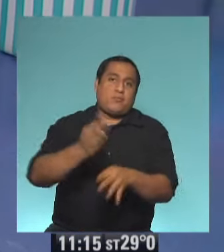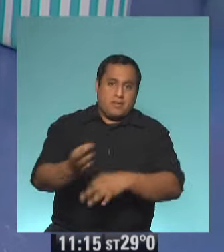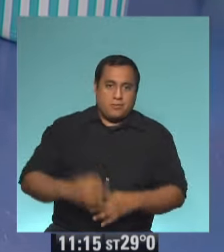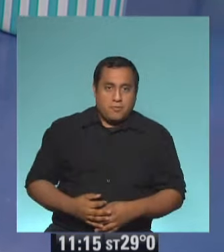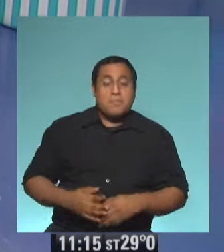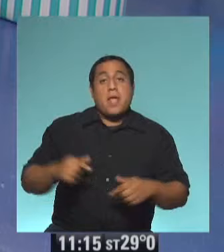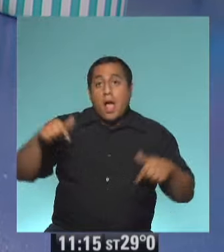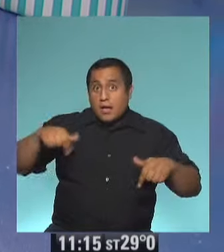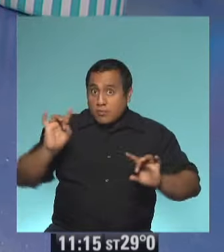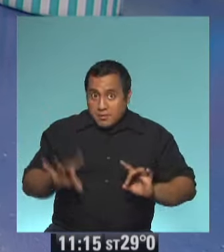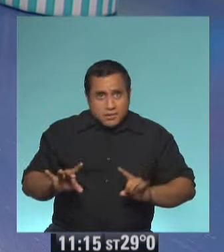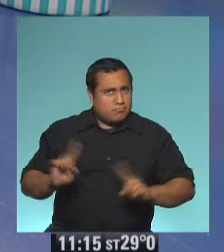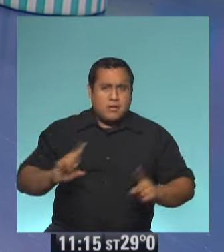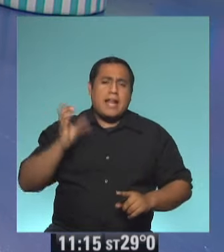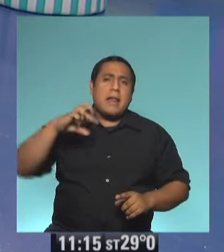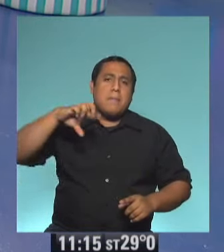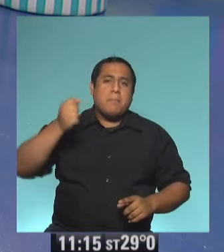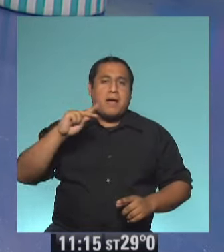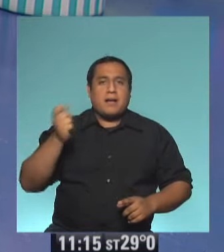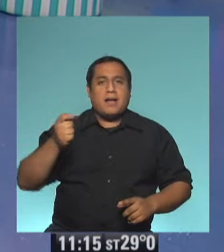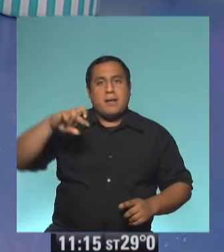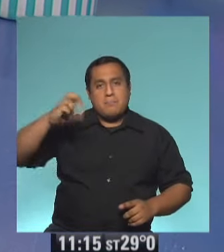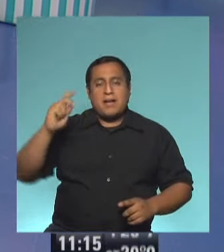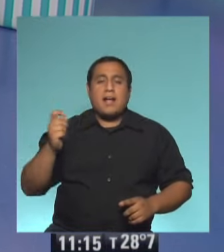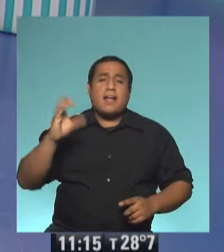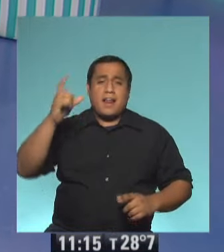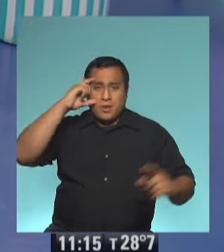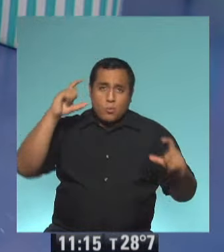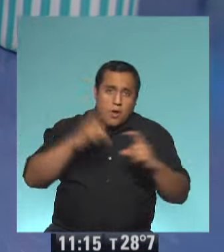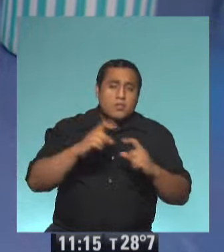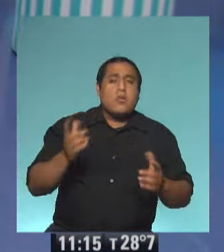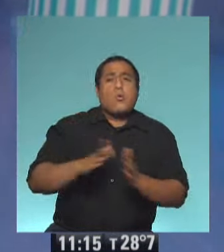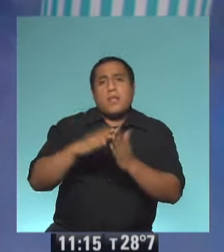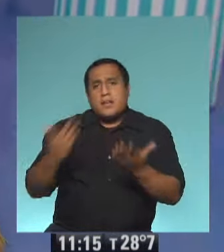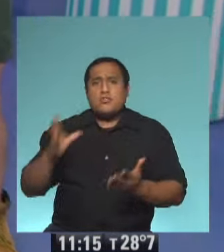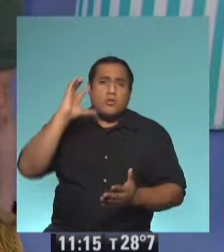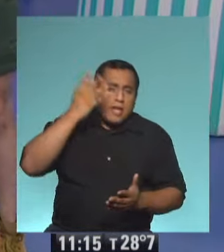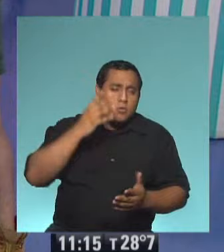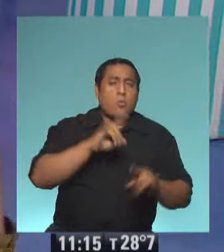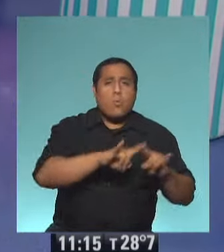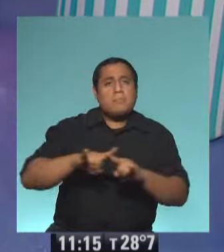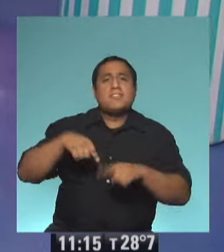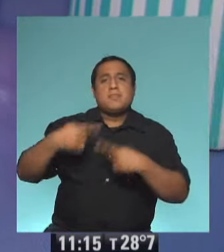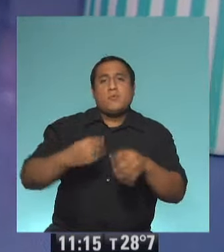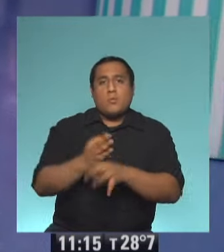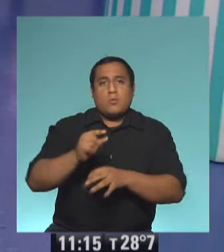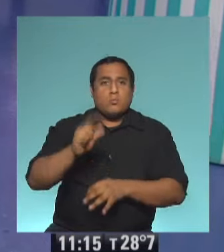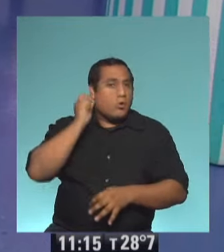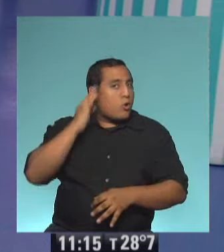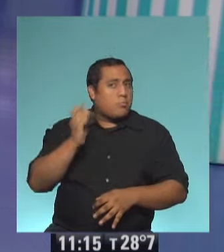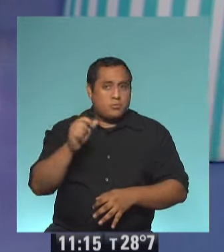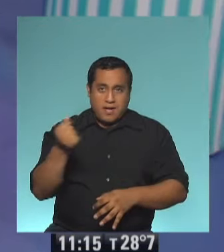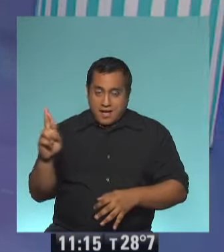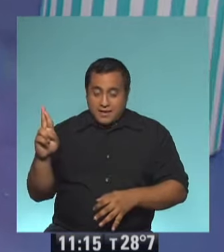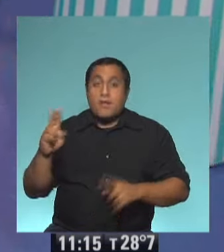Exacto, y no estamos solo aquí, también estamos en Canal Pacapaca, en Canal Encuentro, en la radio, en los cuadernillos y en la web. Seguimos educando.gov.ar. Recuerden que nos pueden